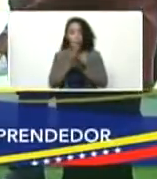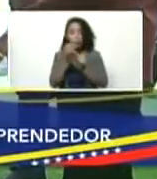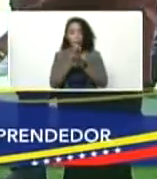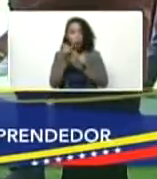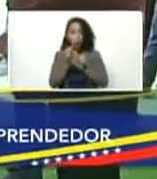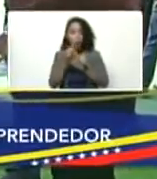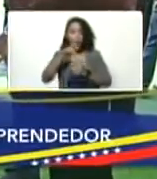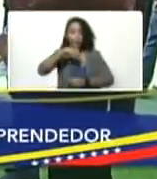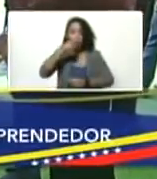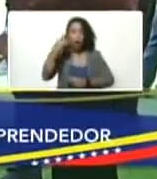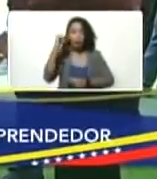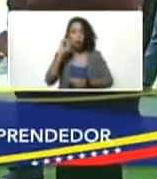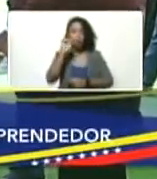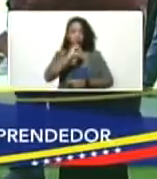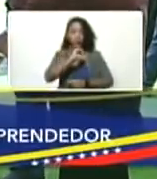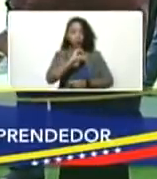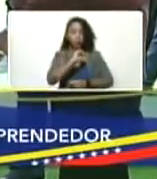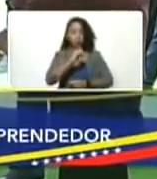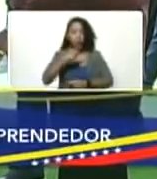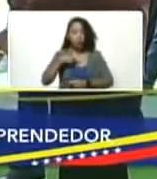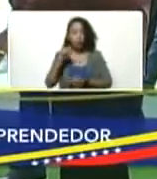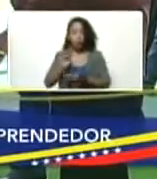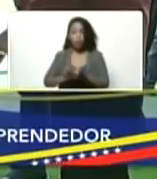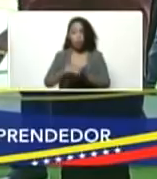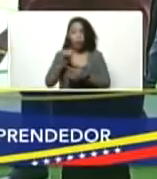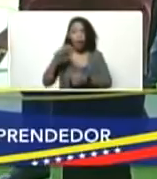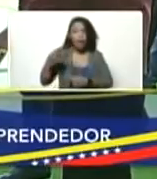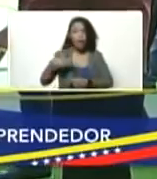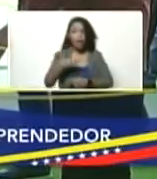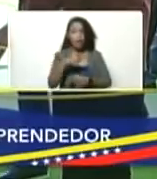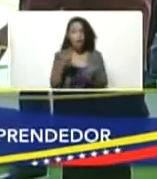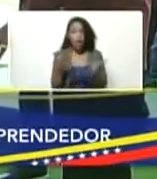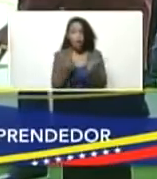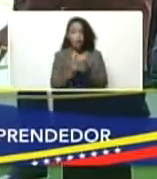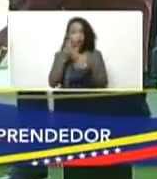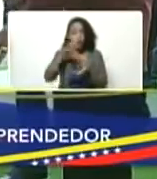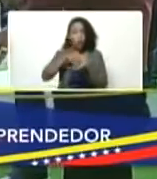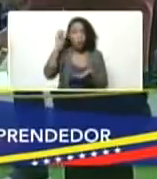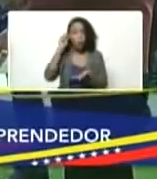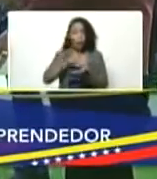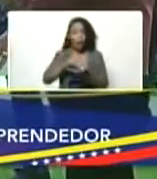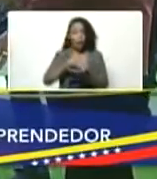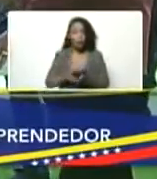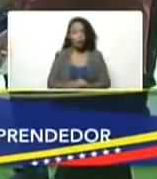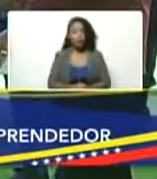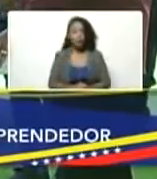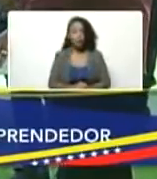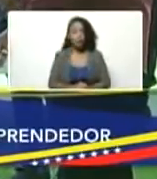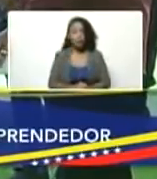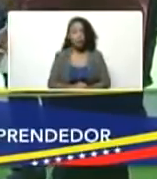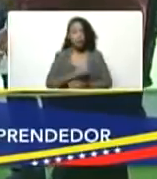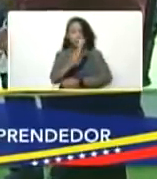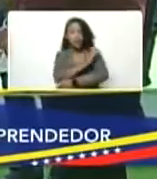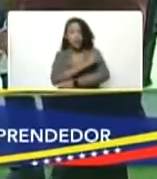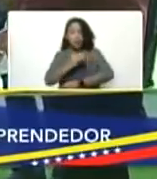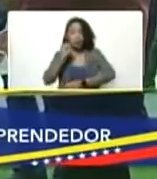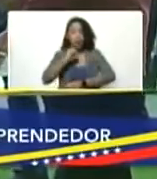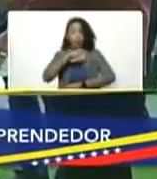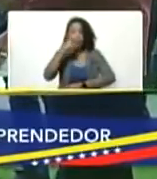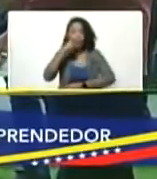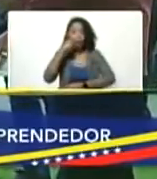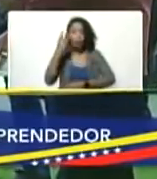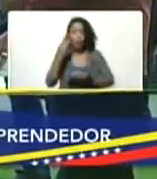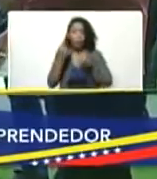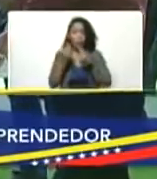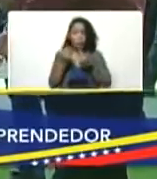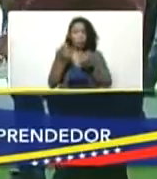de odontología, me dice? Sí, estoy ubicada en Río Chico, estado Miranda. Oye, qué bueno. Sí. ¿Consultorio? Consultorio odontológico. ¿Cómo están los